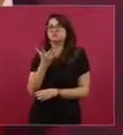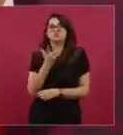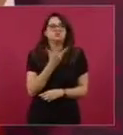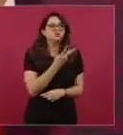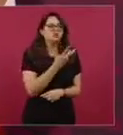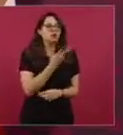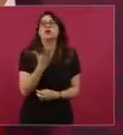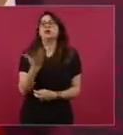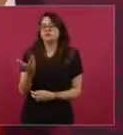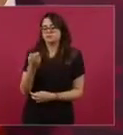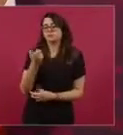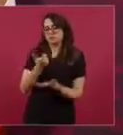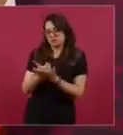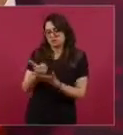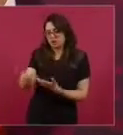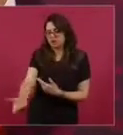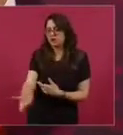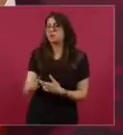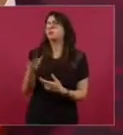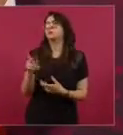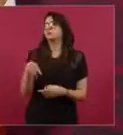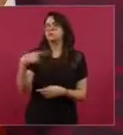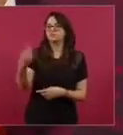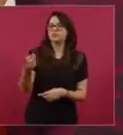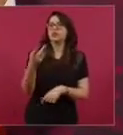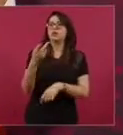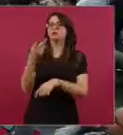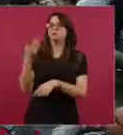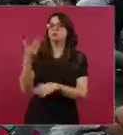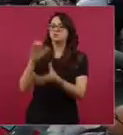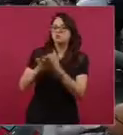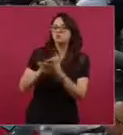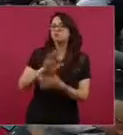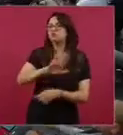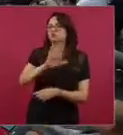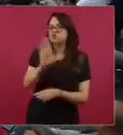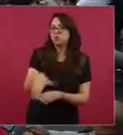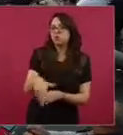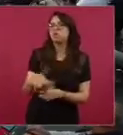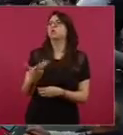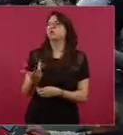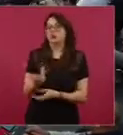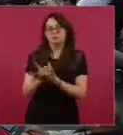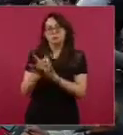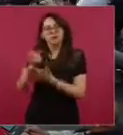delictuosa entre el gobierno y la delincuencia